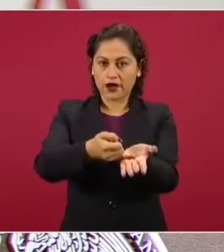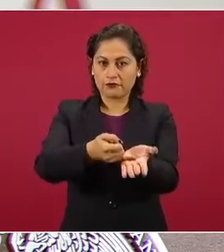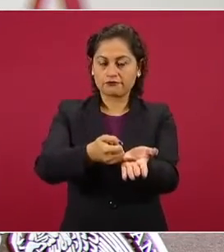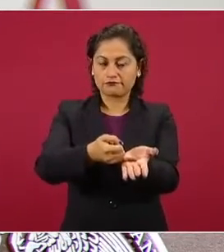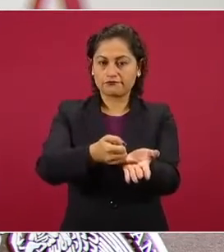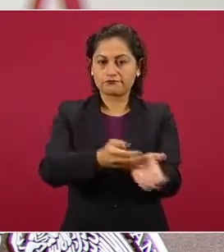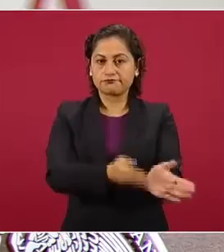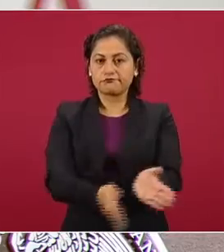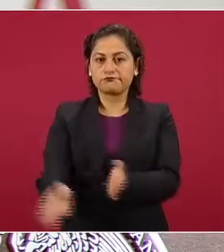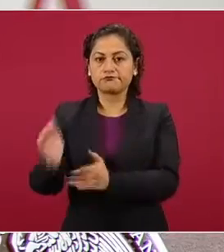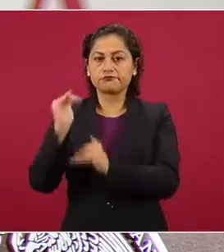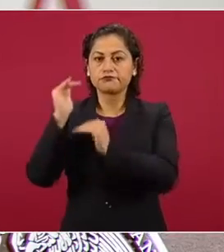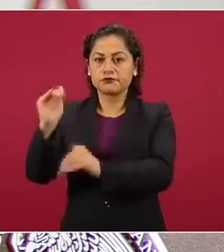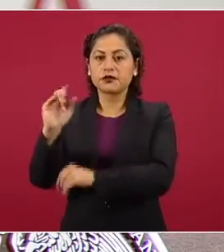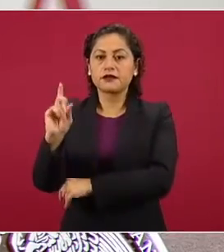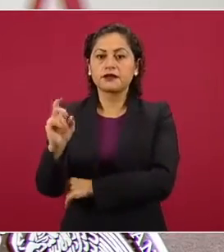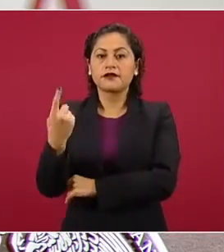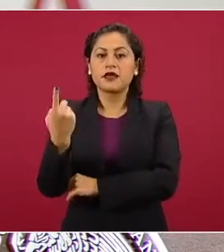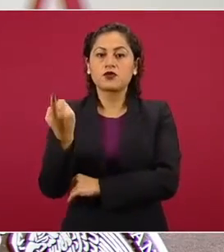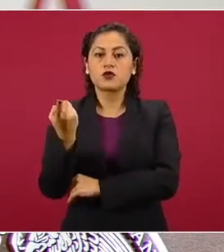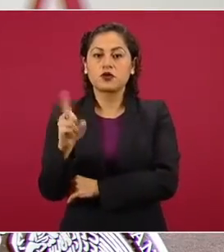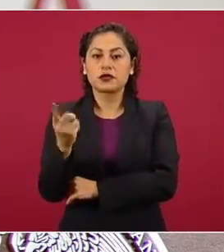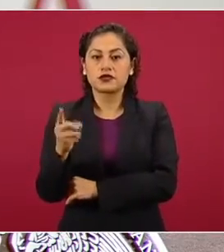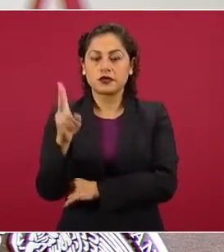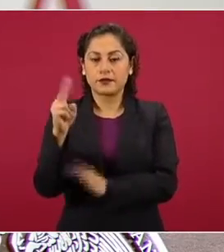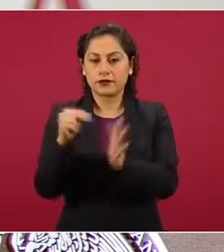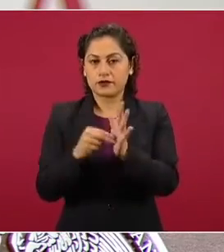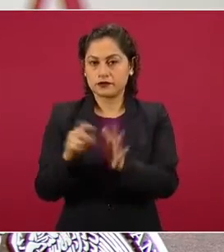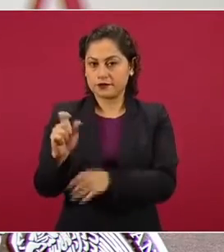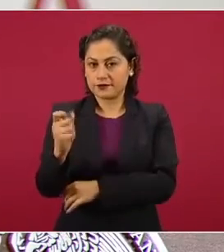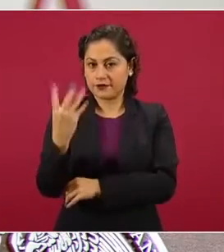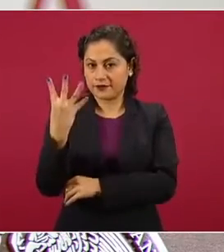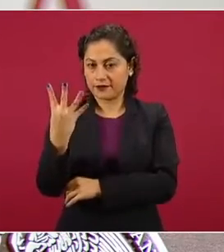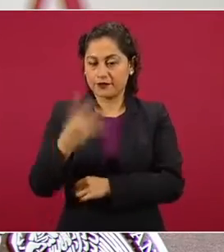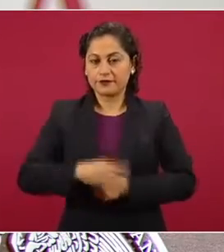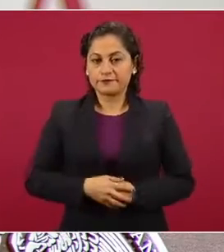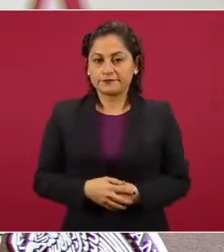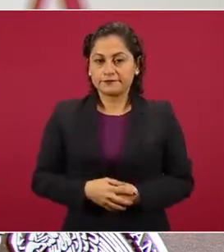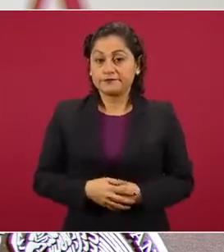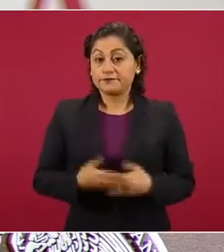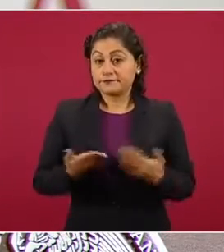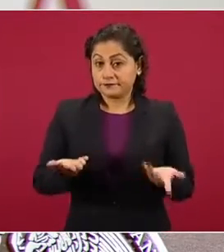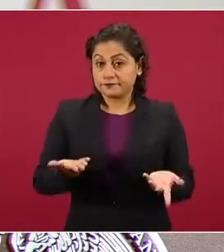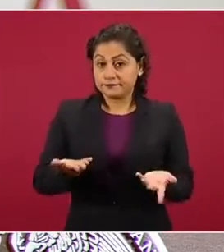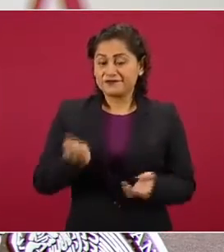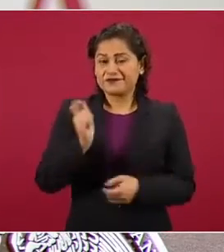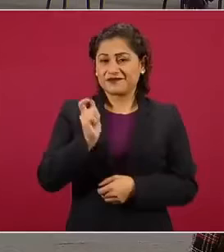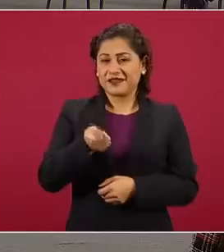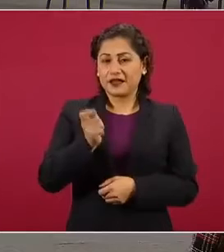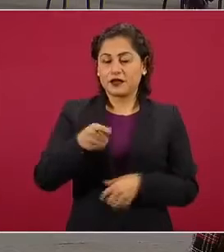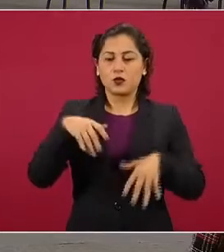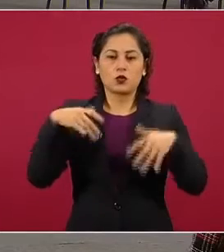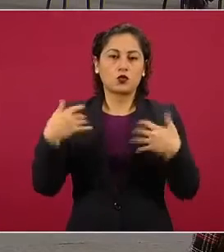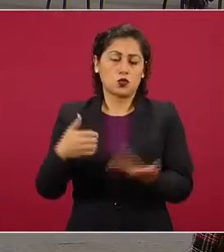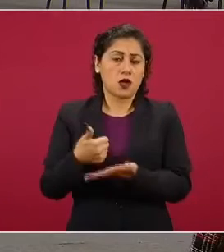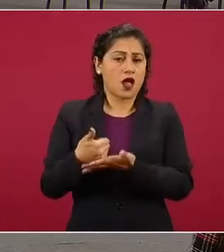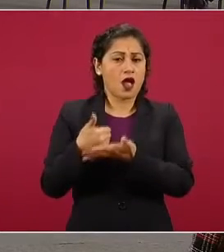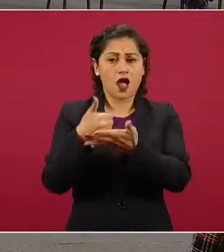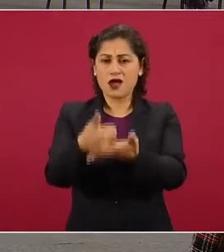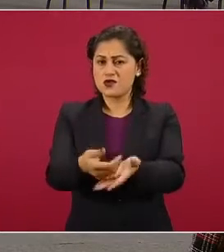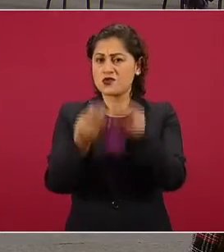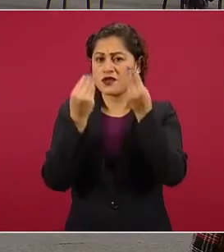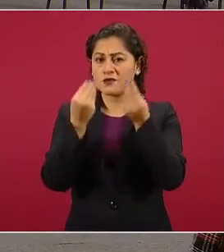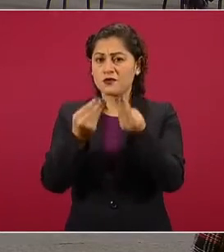31 de diciembre del 2024. Esto también es muy útil porque les